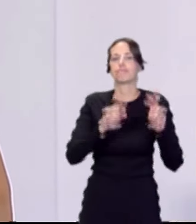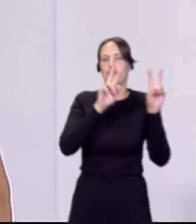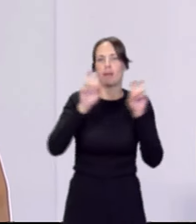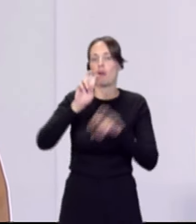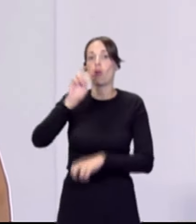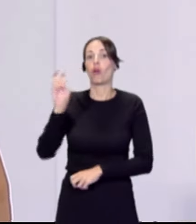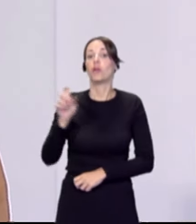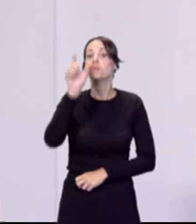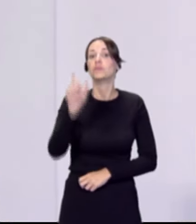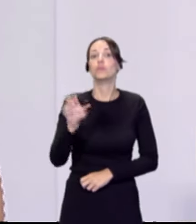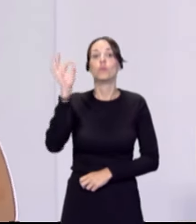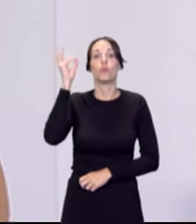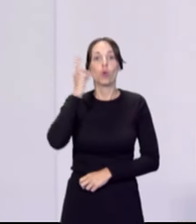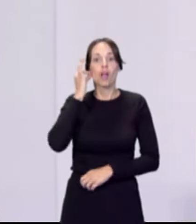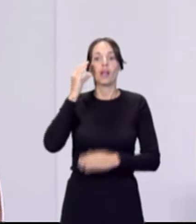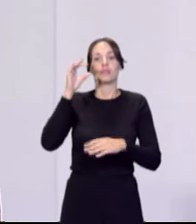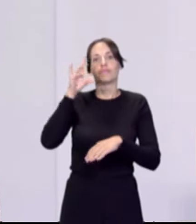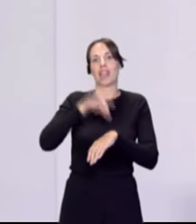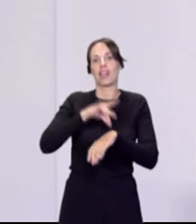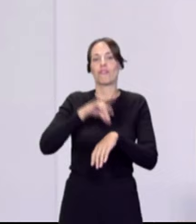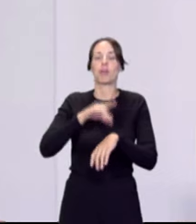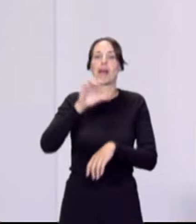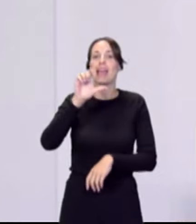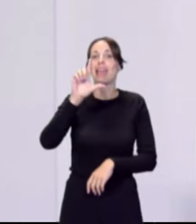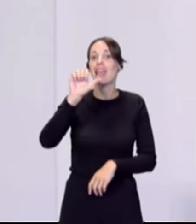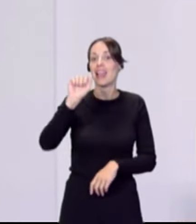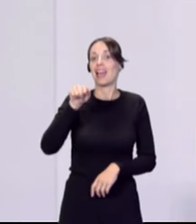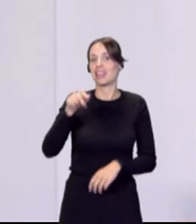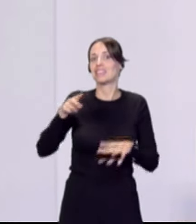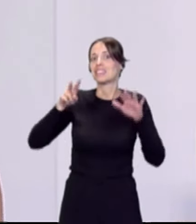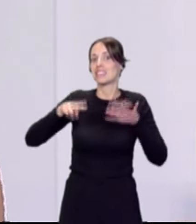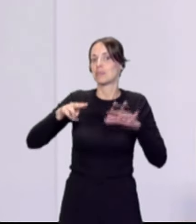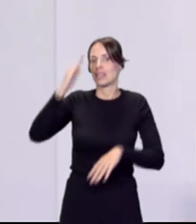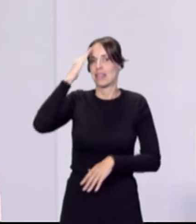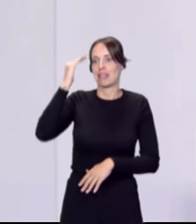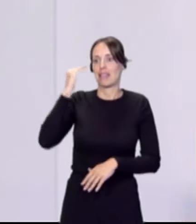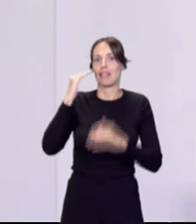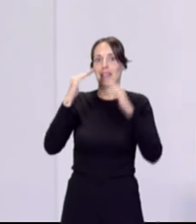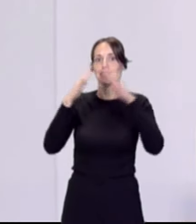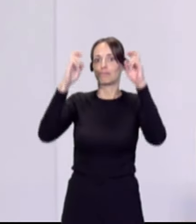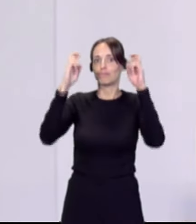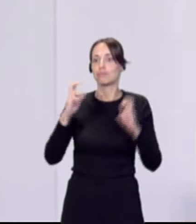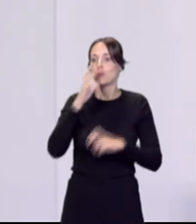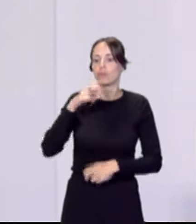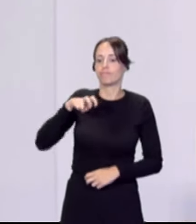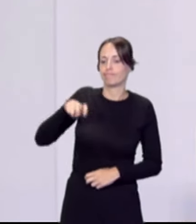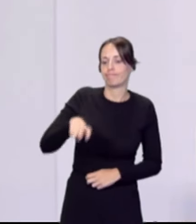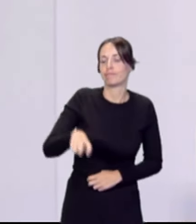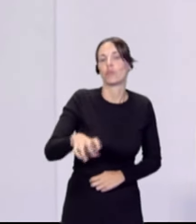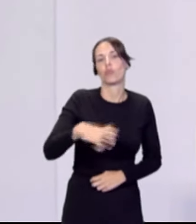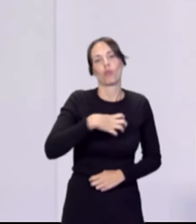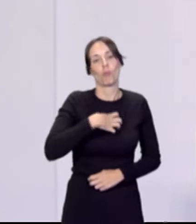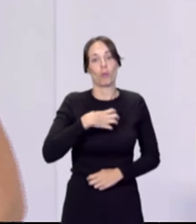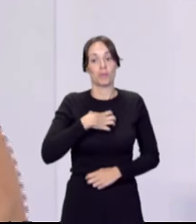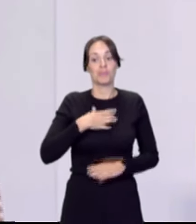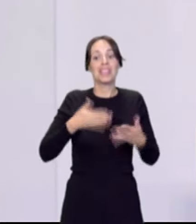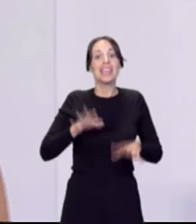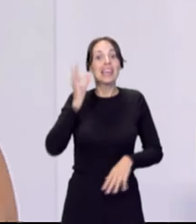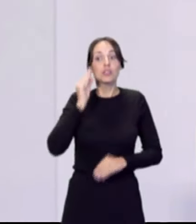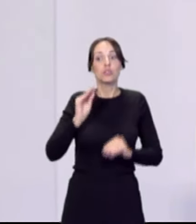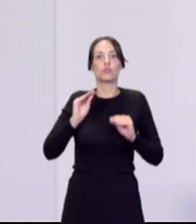esclerosis lateral amiotrófica lleva 7 meses sin salir de su casa de Telde en Gran Canaria porque no puede bajar las escaleras. Su hija había hecho un